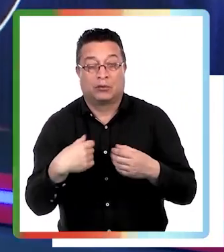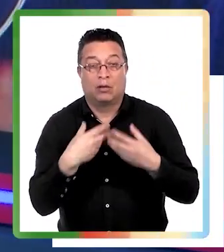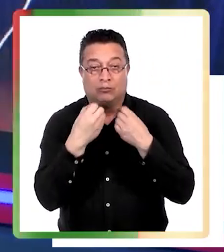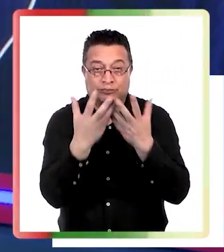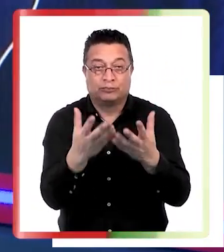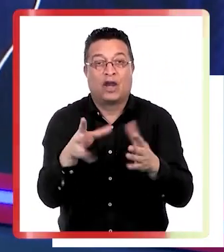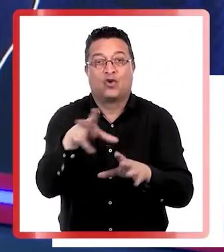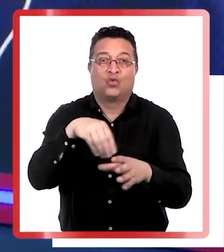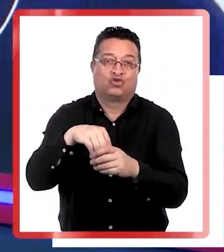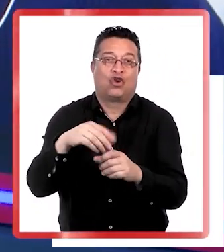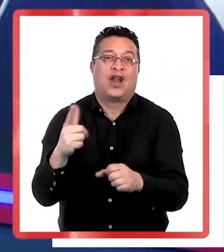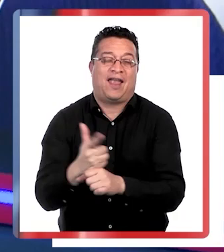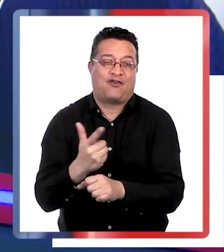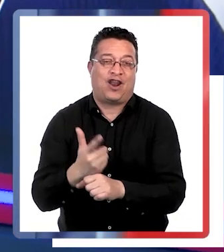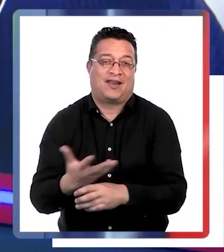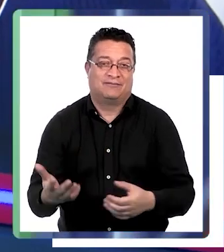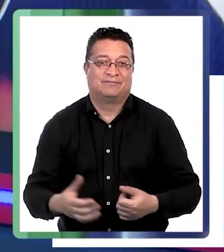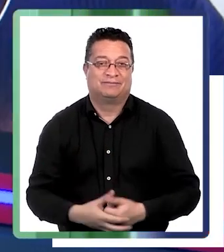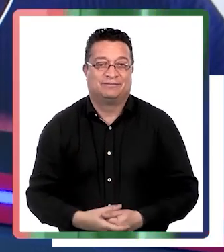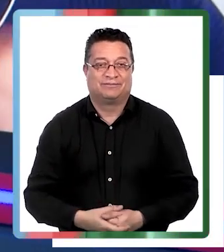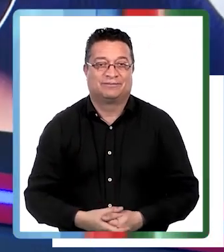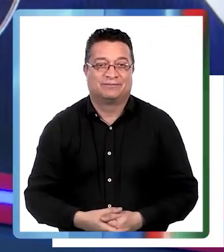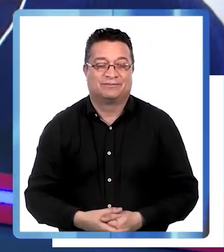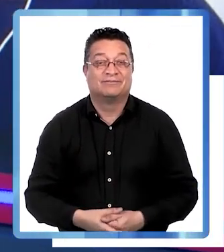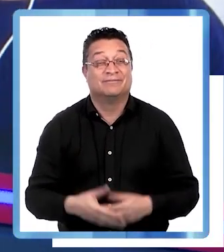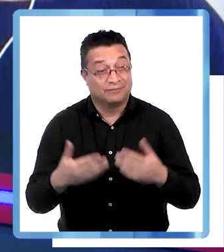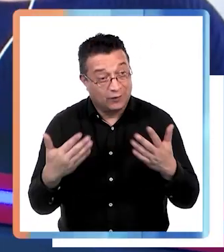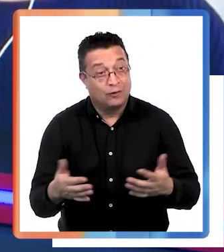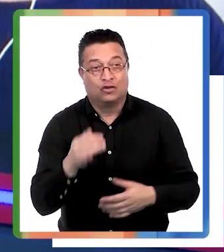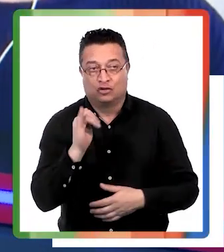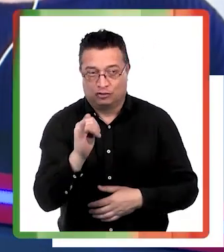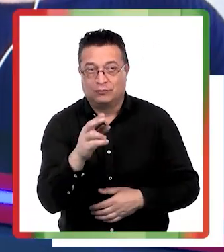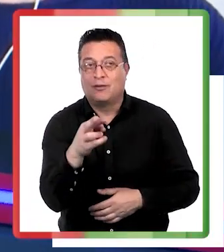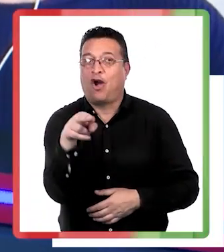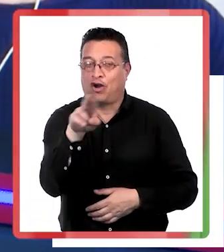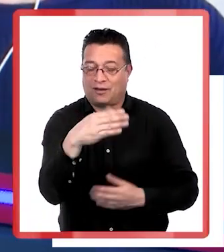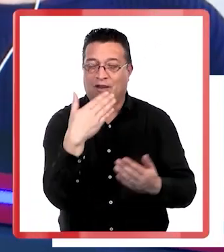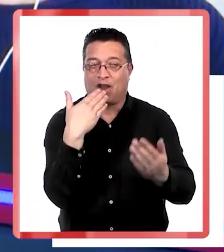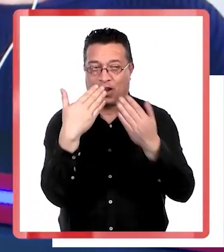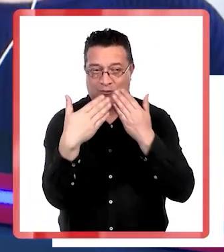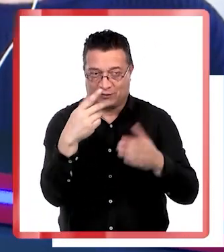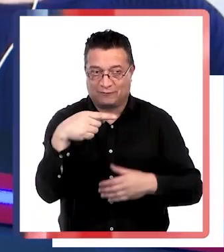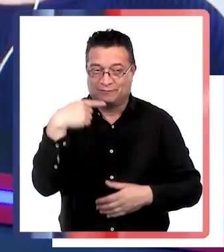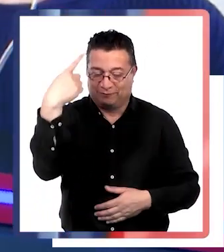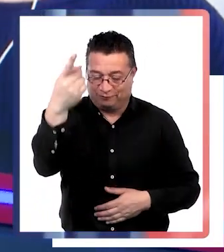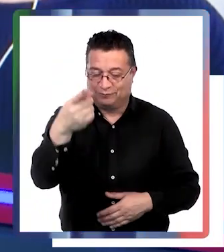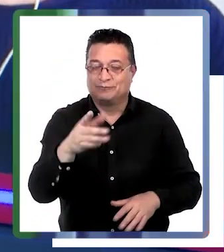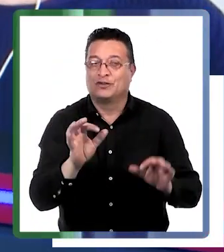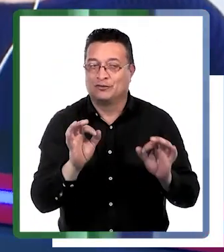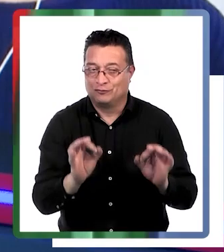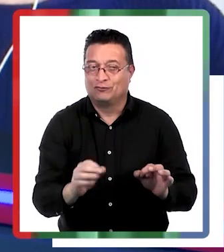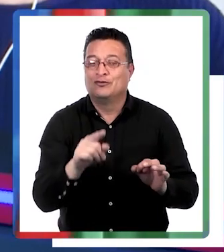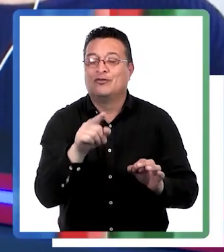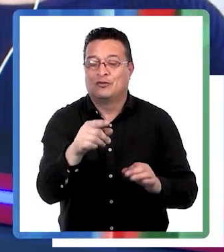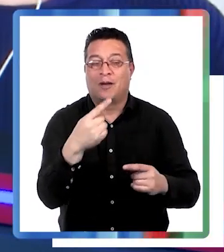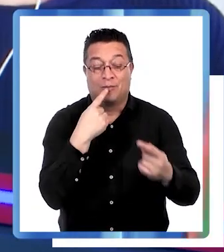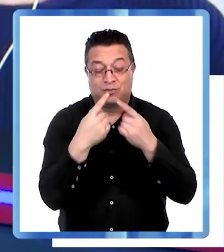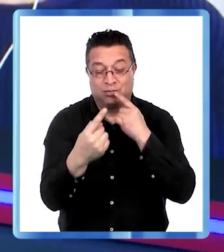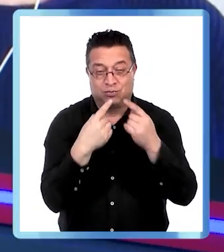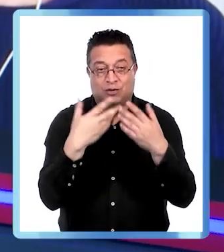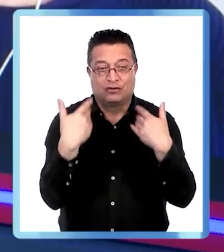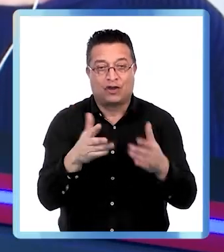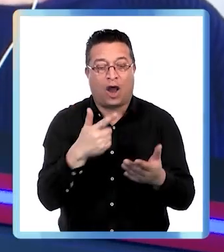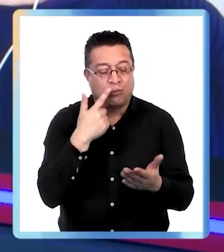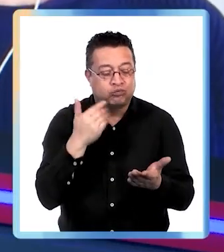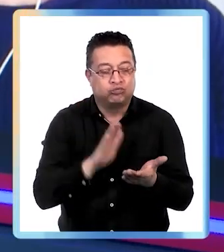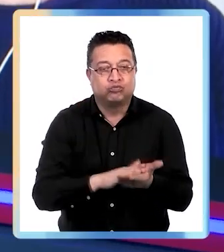qué nos contó Chile, ¿no? Si, respecto a la inclusión laboral. Claro, ahí vamos a volver a conversar probablemente sobre la